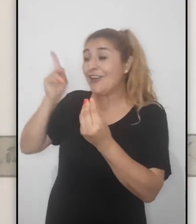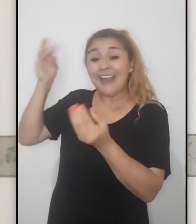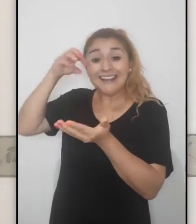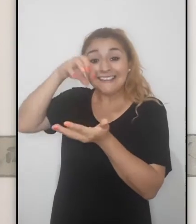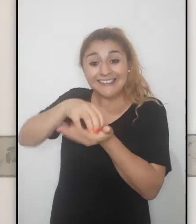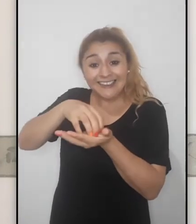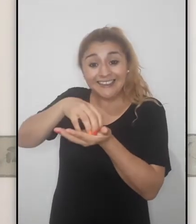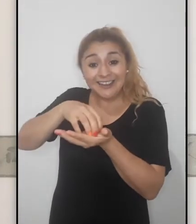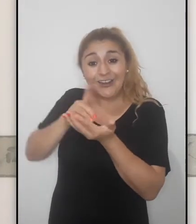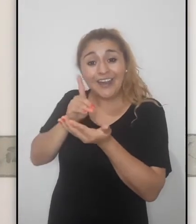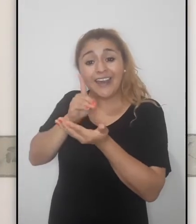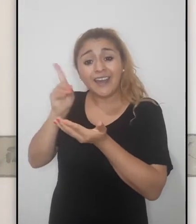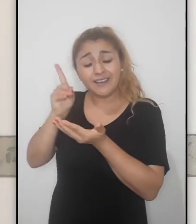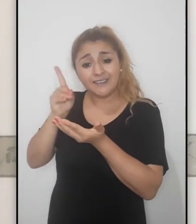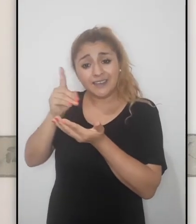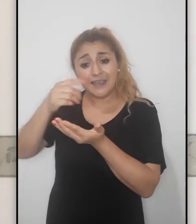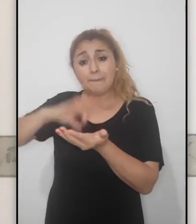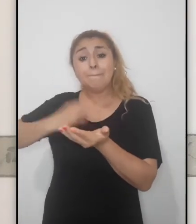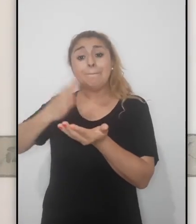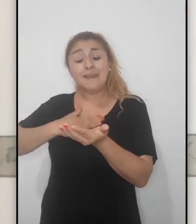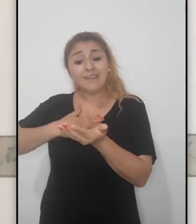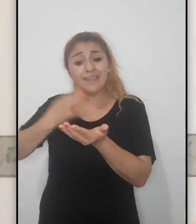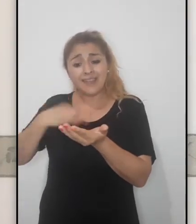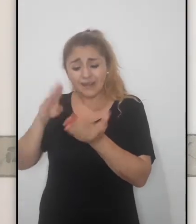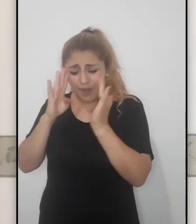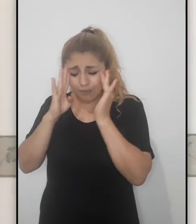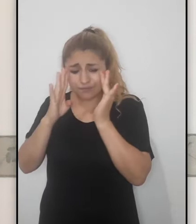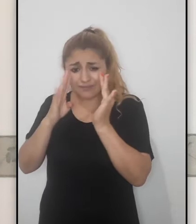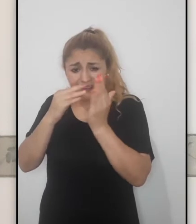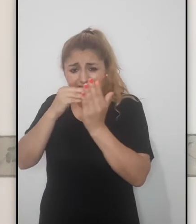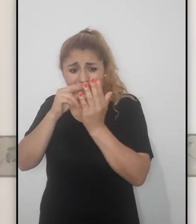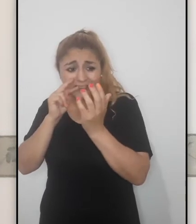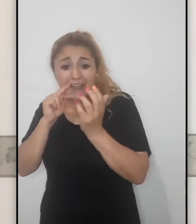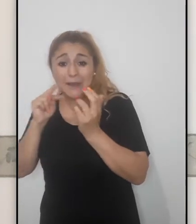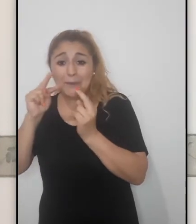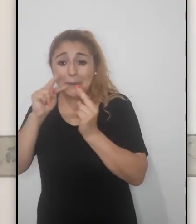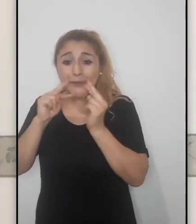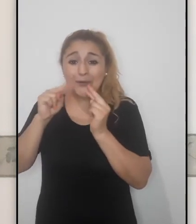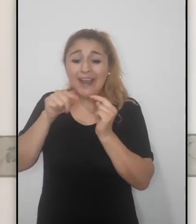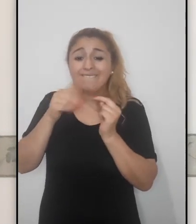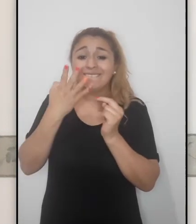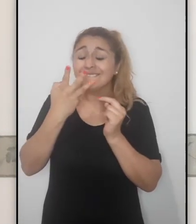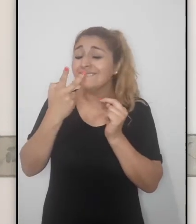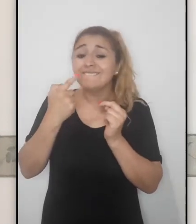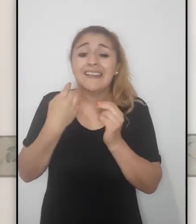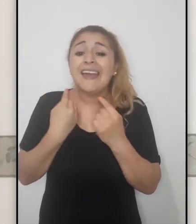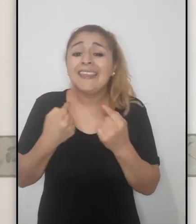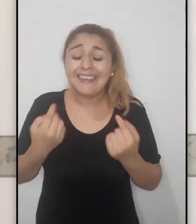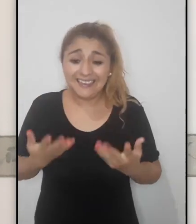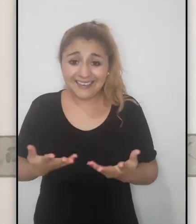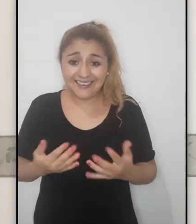pecado sea del hebreo qatar o del griego ja